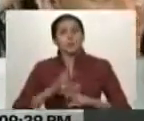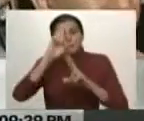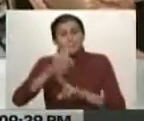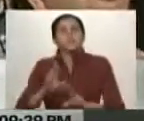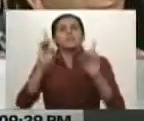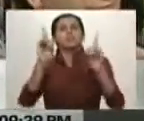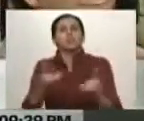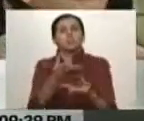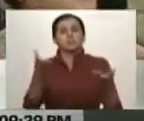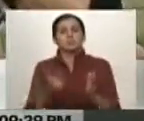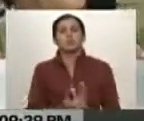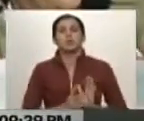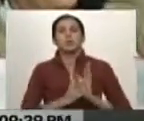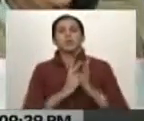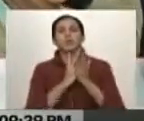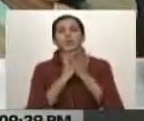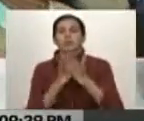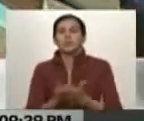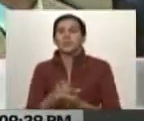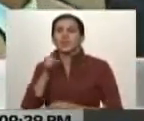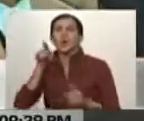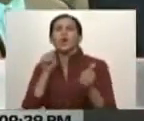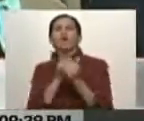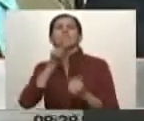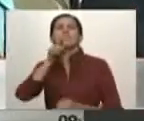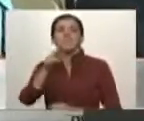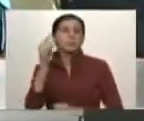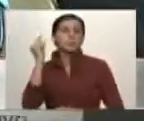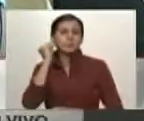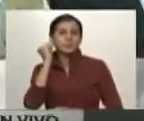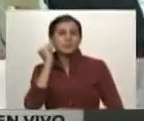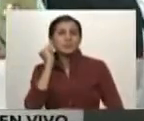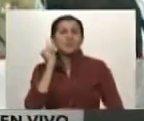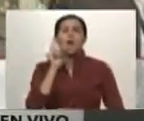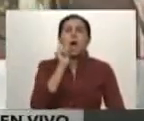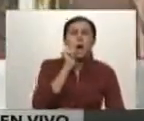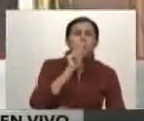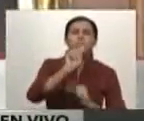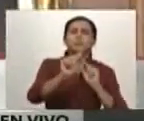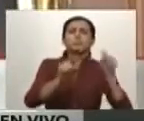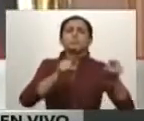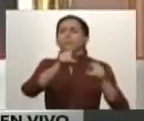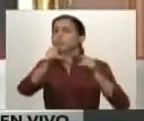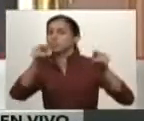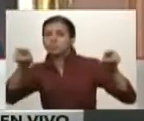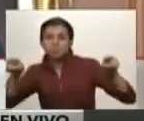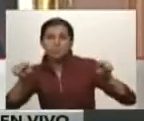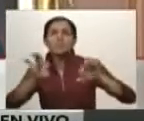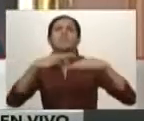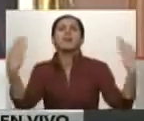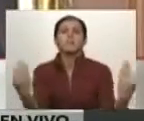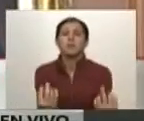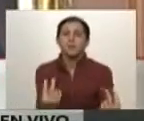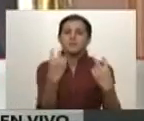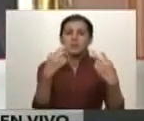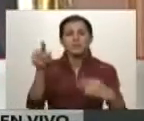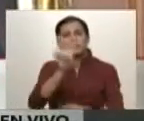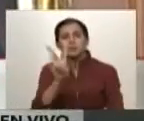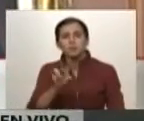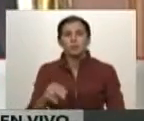es contigo maría es contigo o pedro es con usted de familia de venezuela